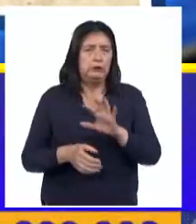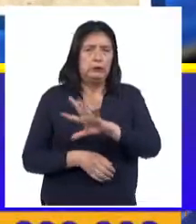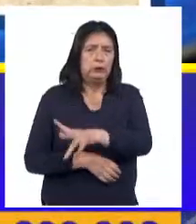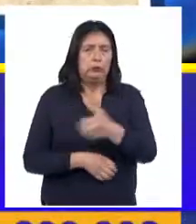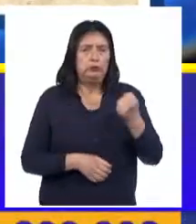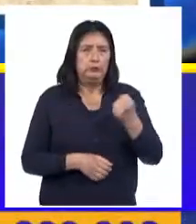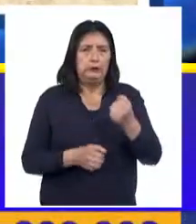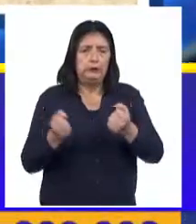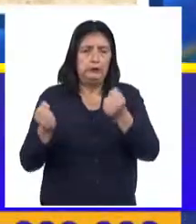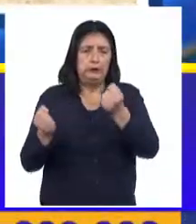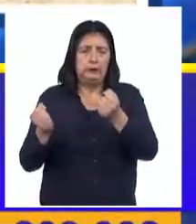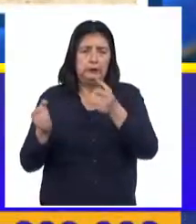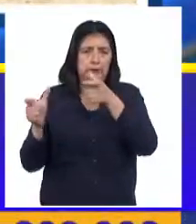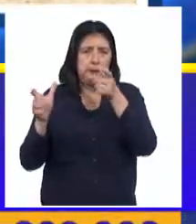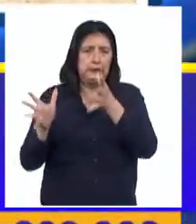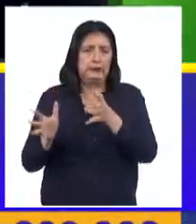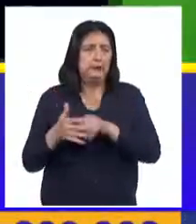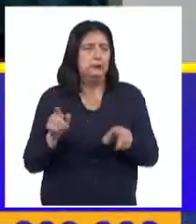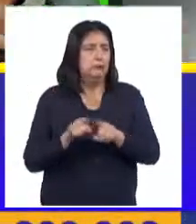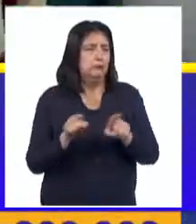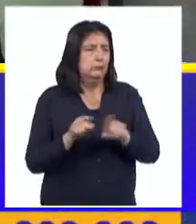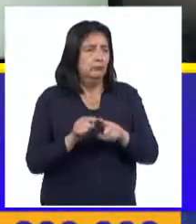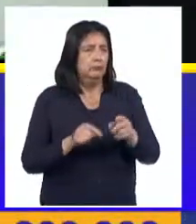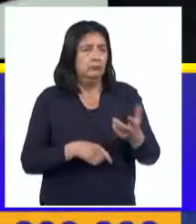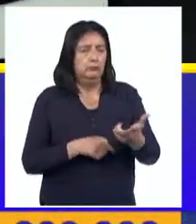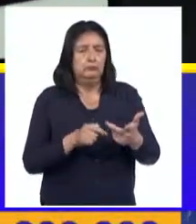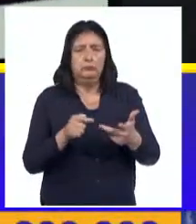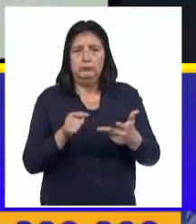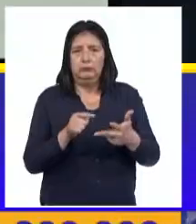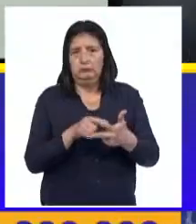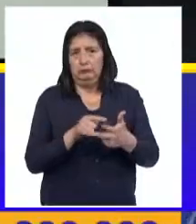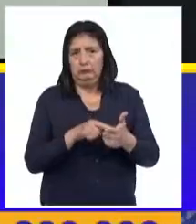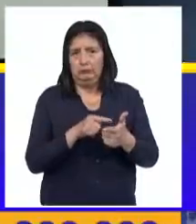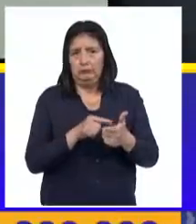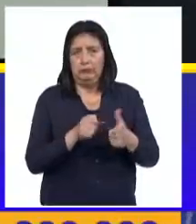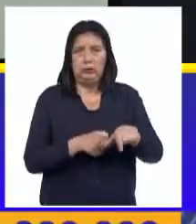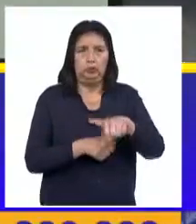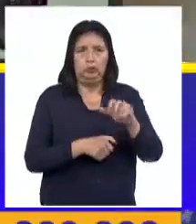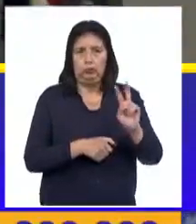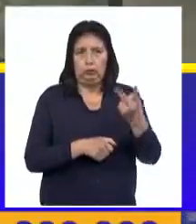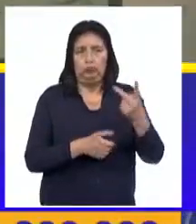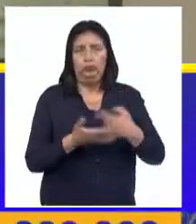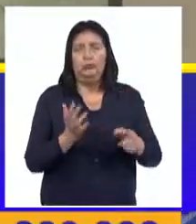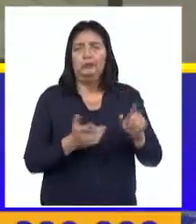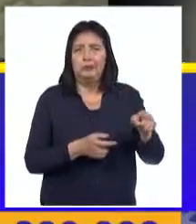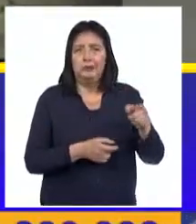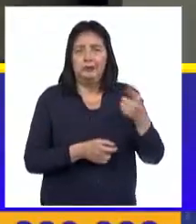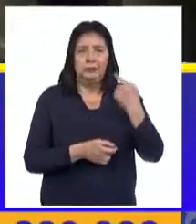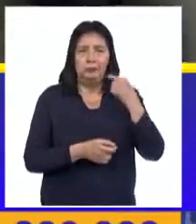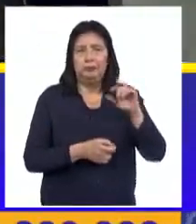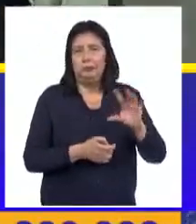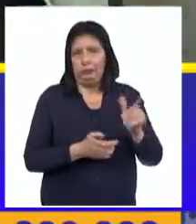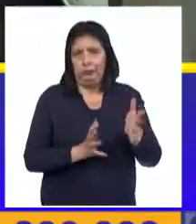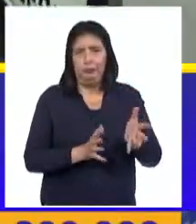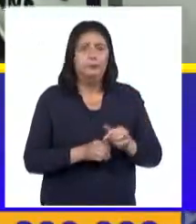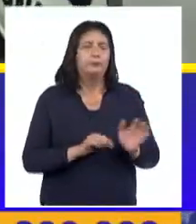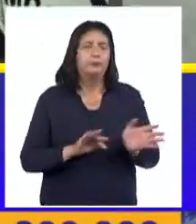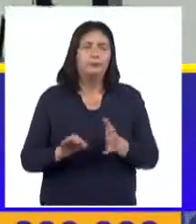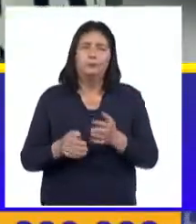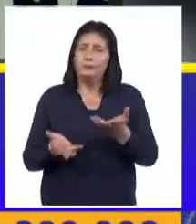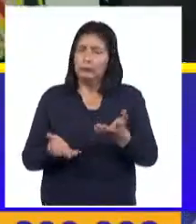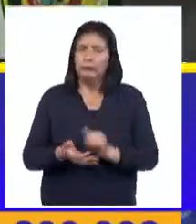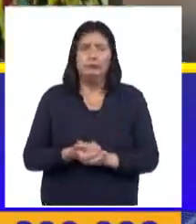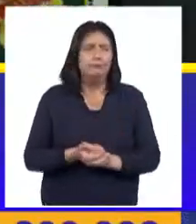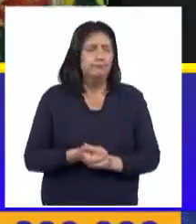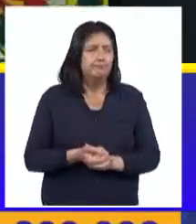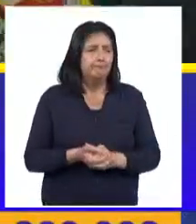el arma al vigilante y obviamente también portaba el revólver con el que él había participado en el asalto. Como consecuencia de